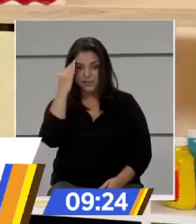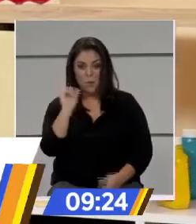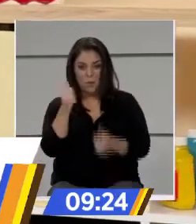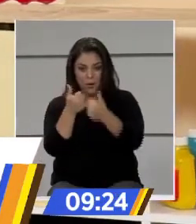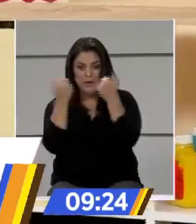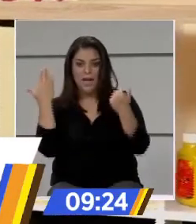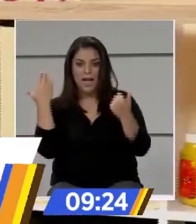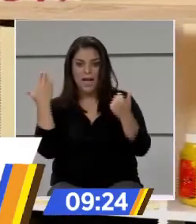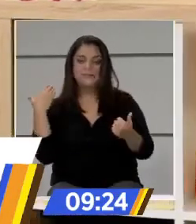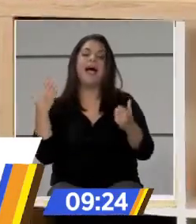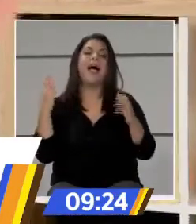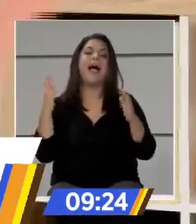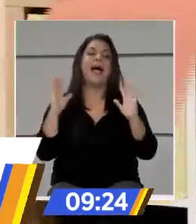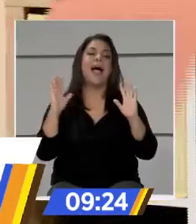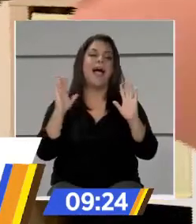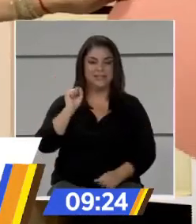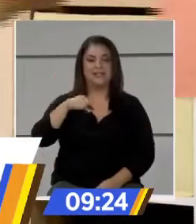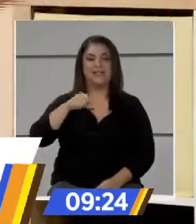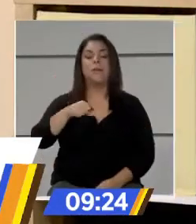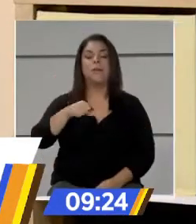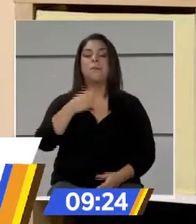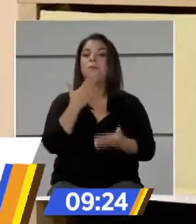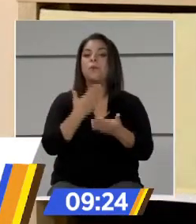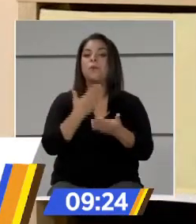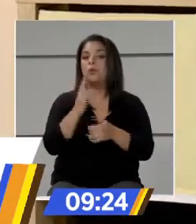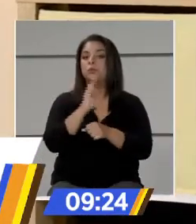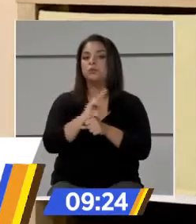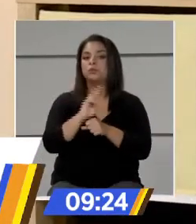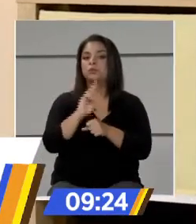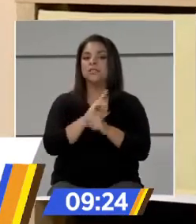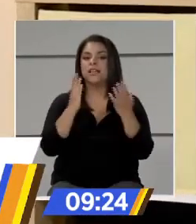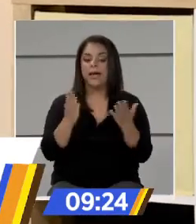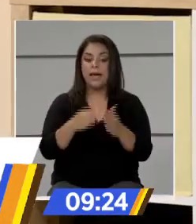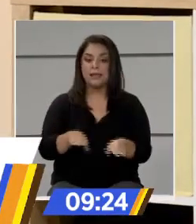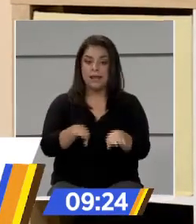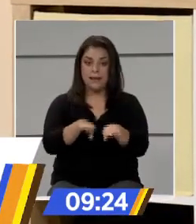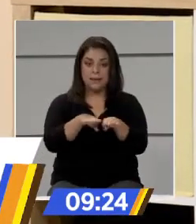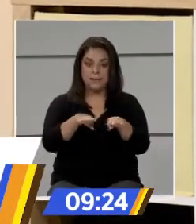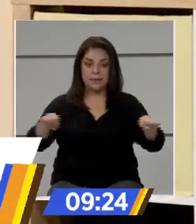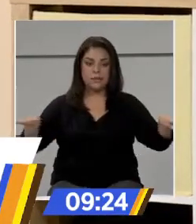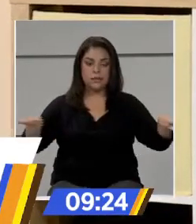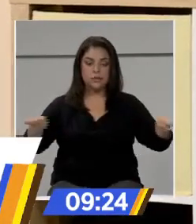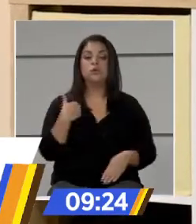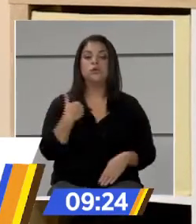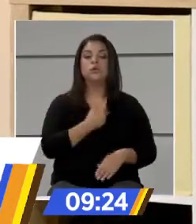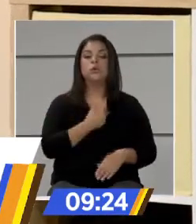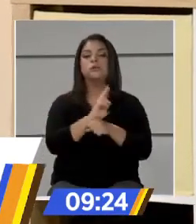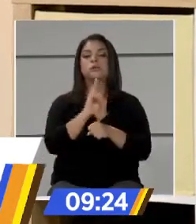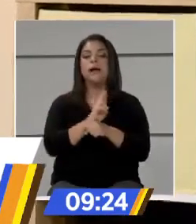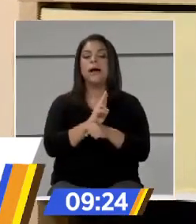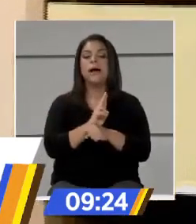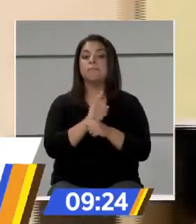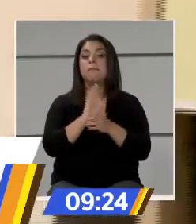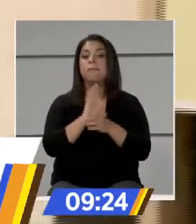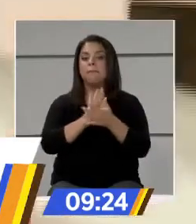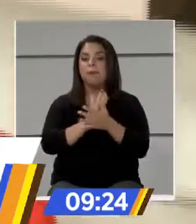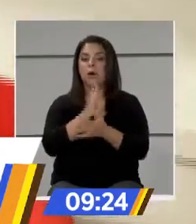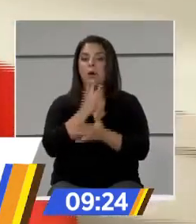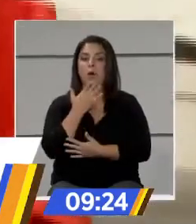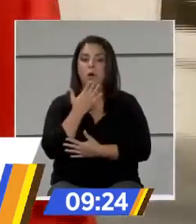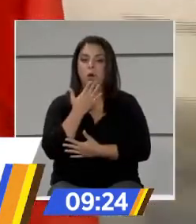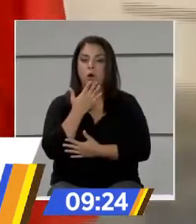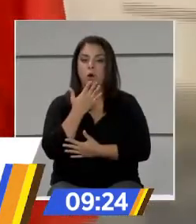Ok, Sergio, entonces vas a usar... Vamos a ponerlo sobre el piso. Nosotros vamos a usar papel de colores, pero en la casa sí tienen hojitas.